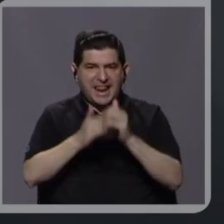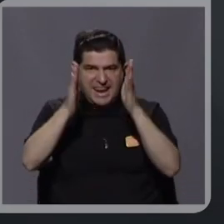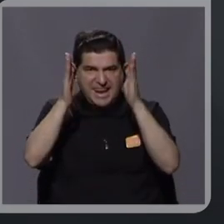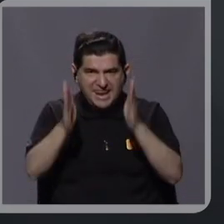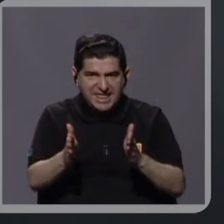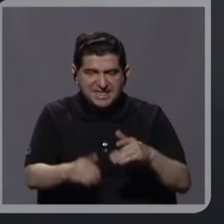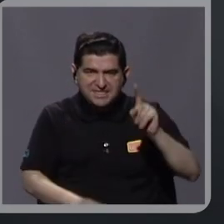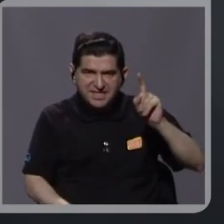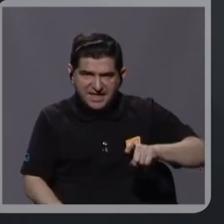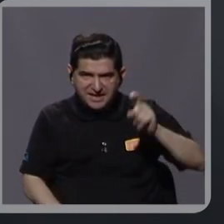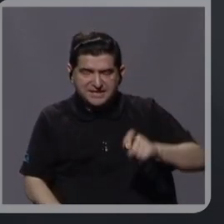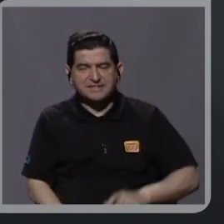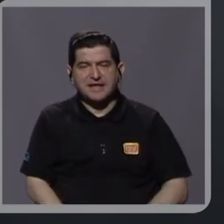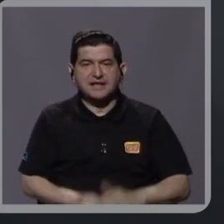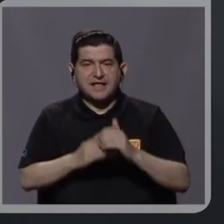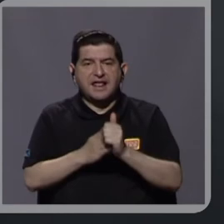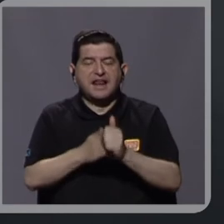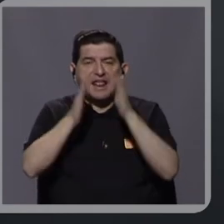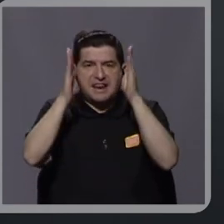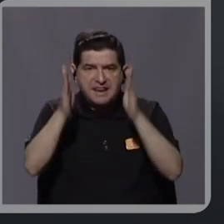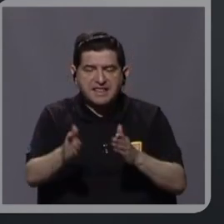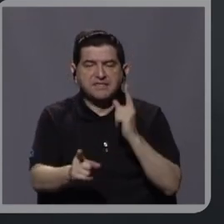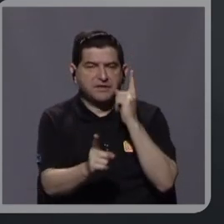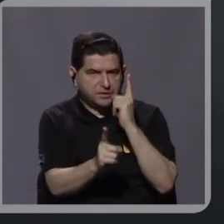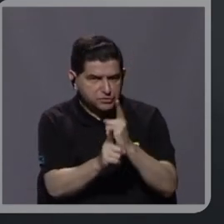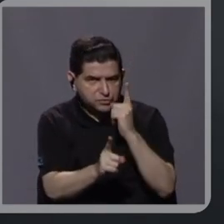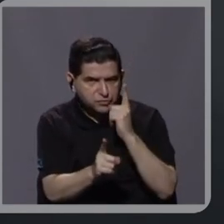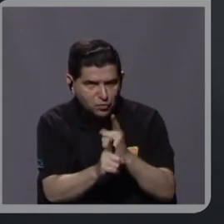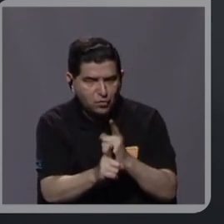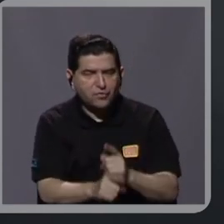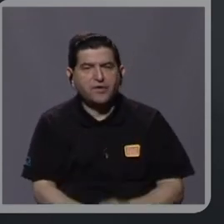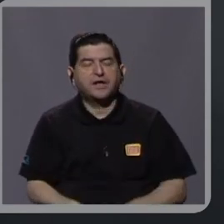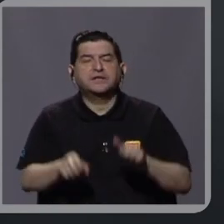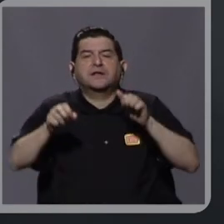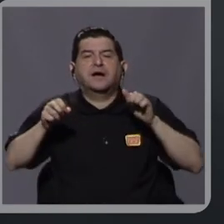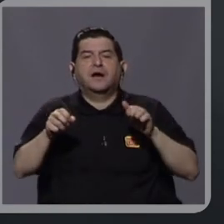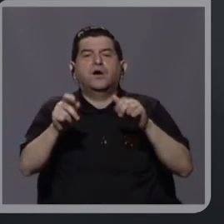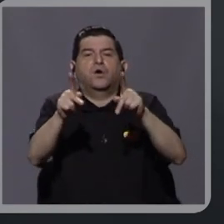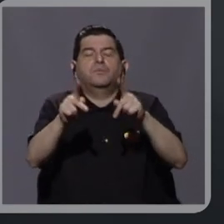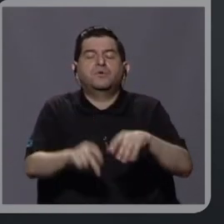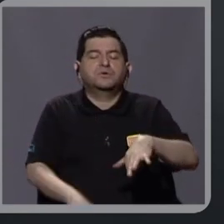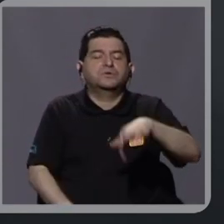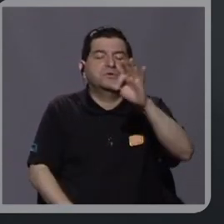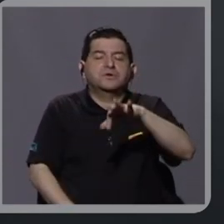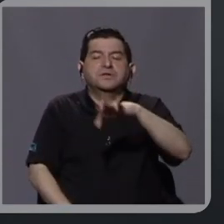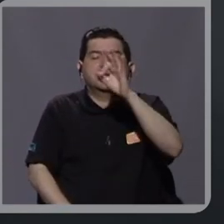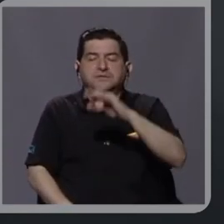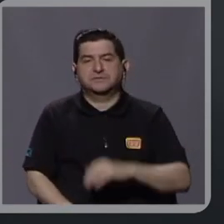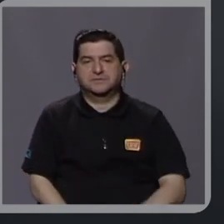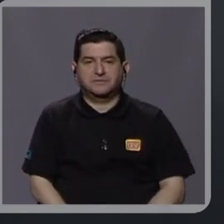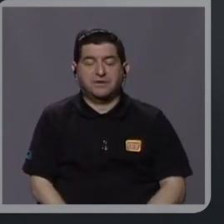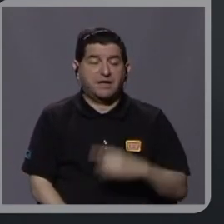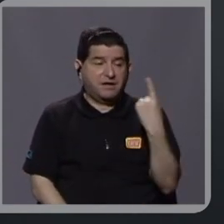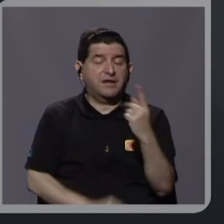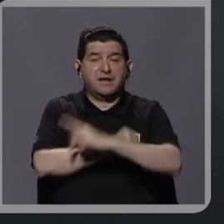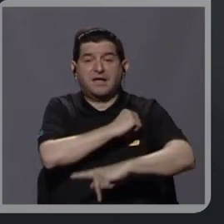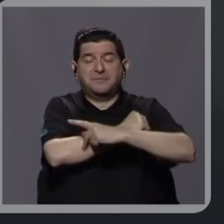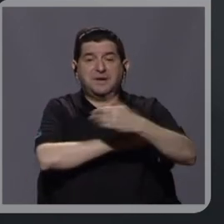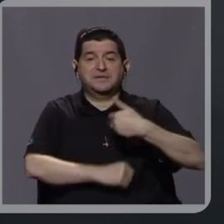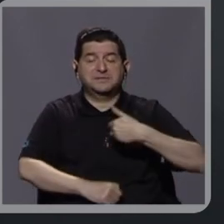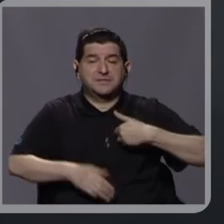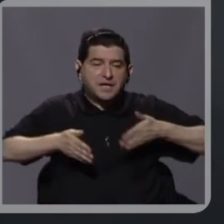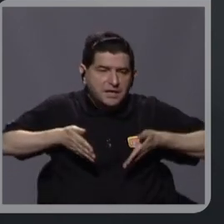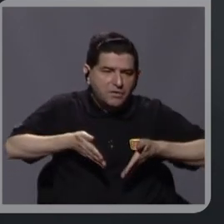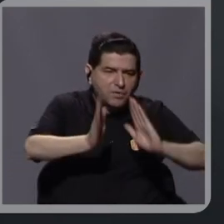que necesitamos son los líderes que efectivamente tenemos la posibilidad de elegir y cada país tiene una hoja de